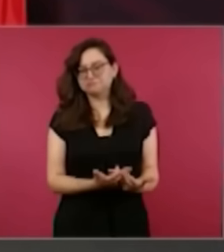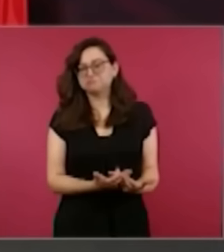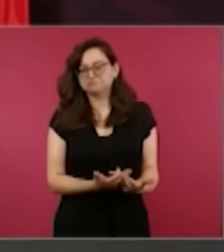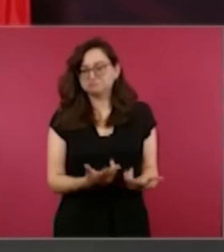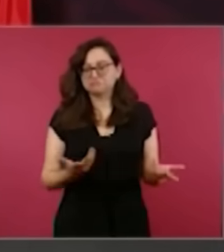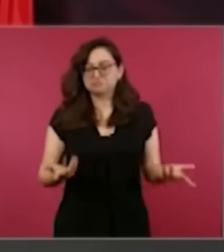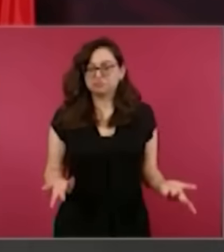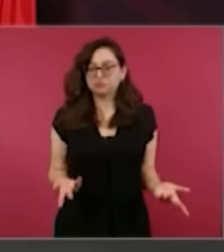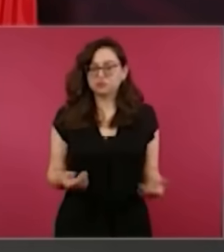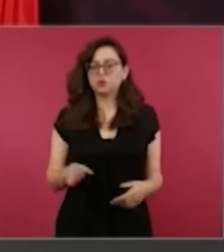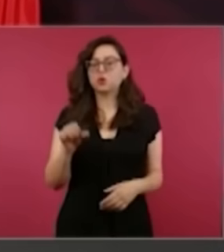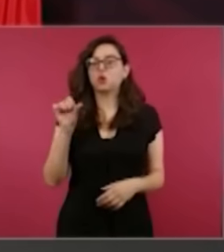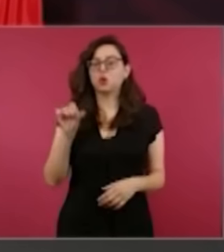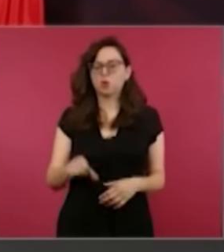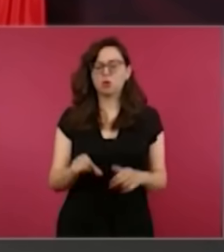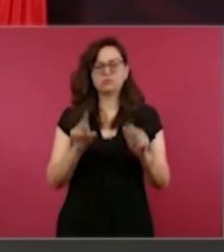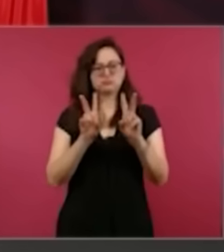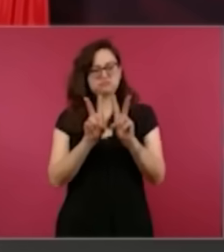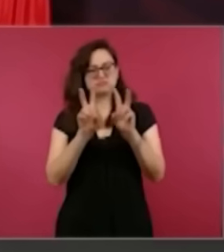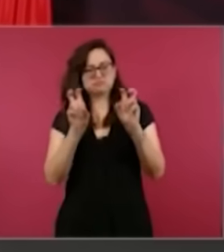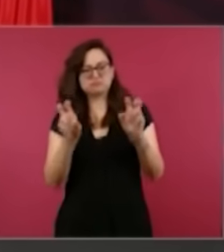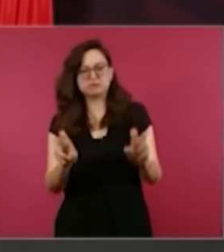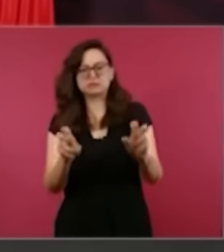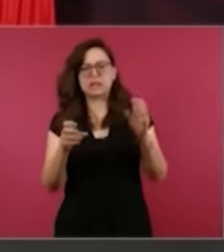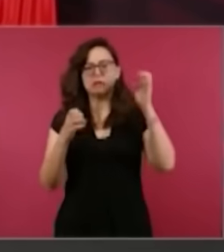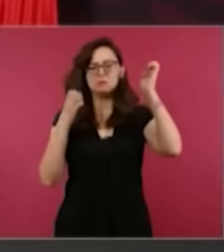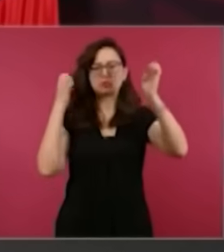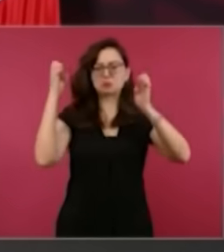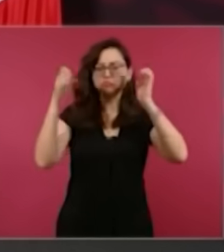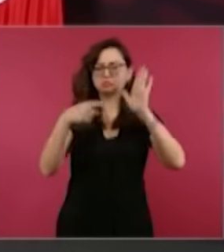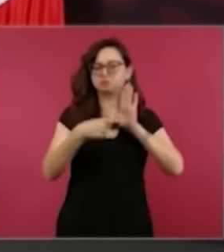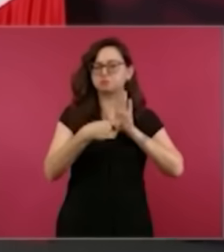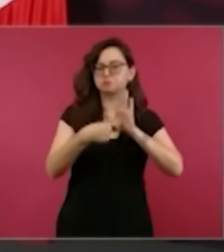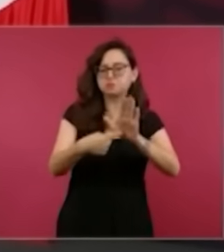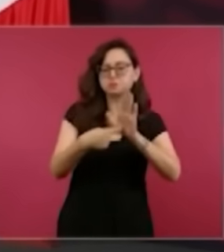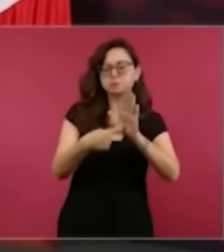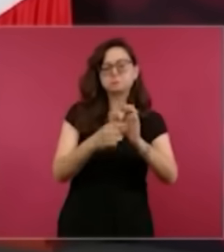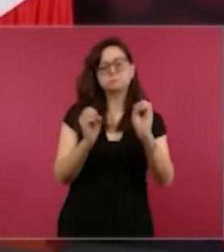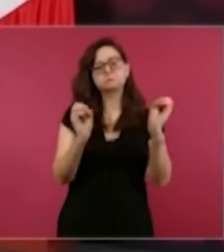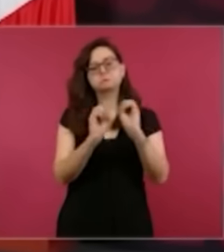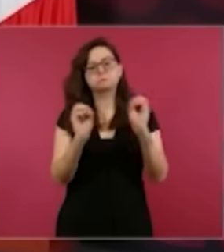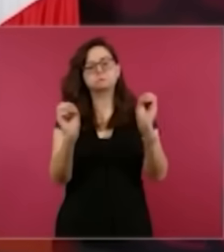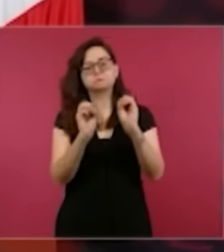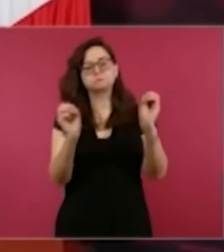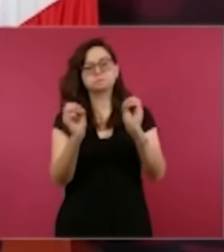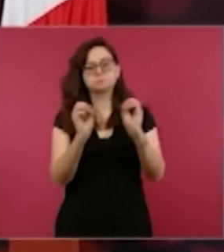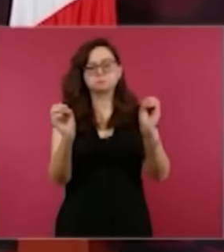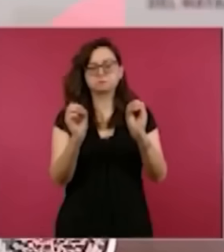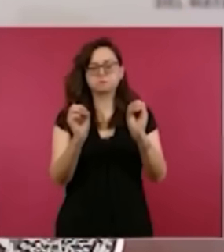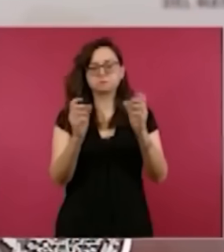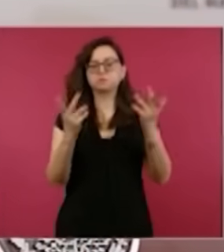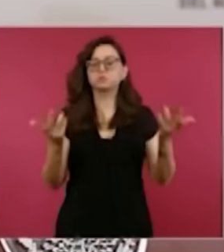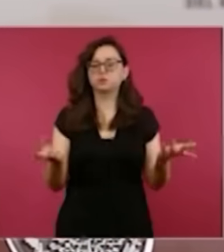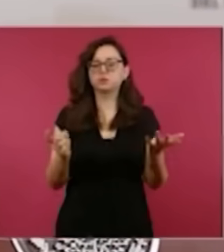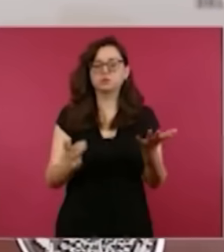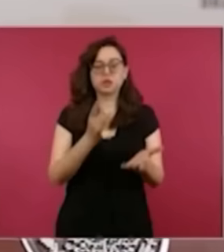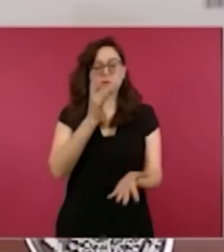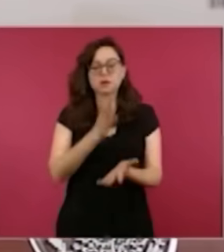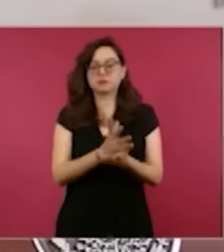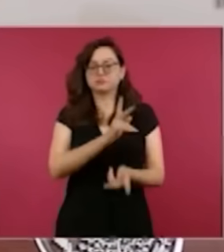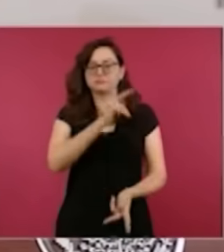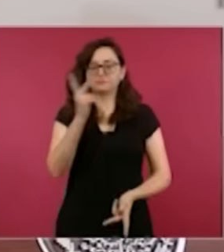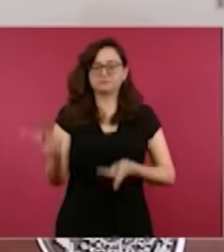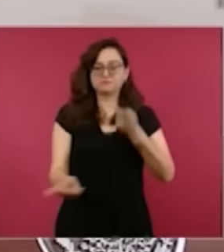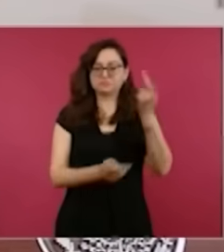regresaría al ejército a los cuarteles? No, yo dije de que había que apoyar en las Fuerzas Armadas por